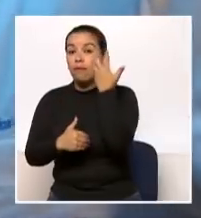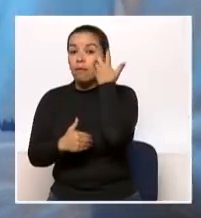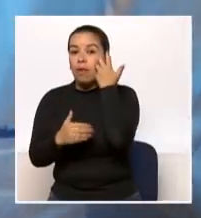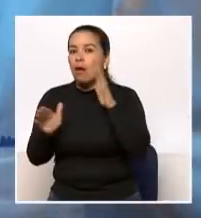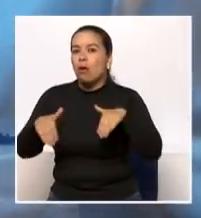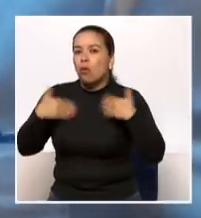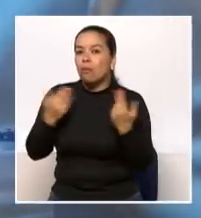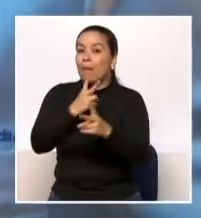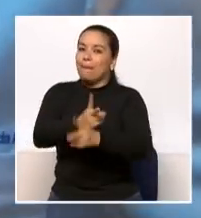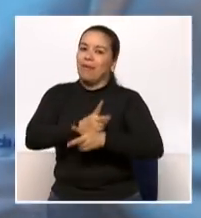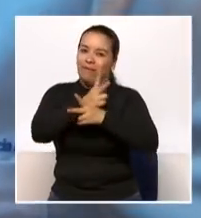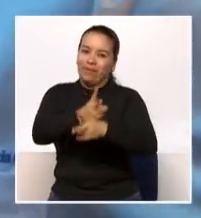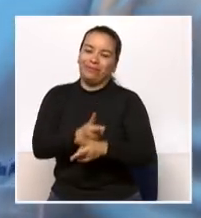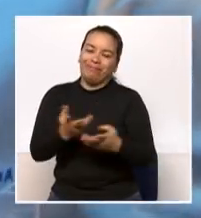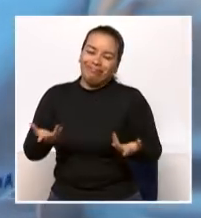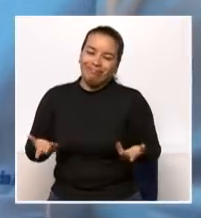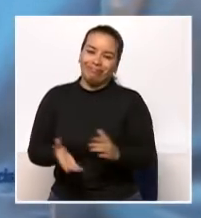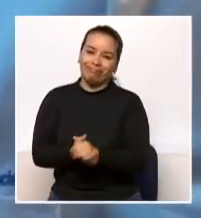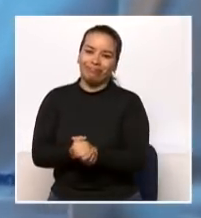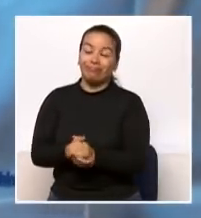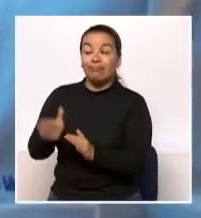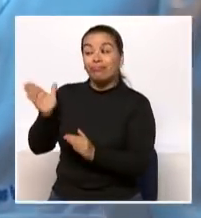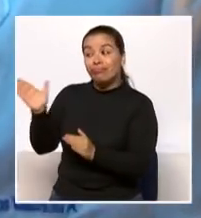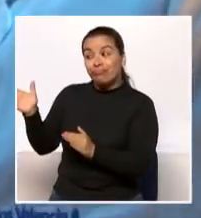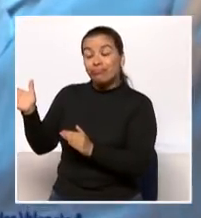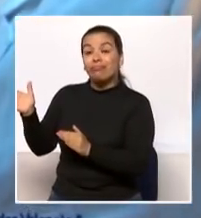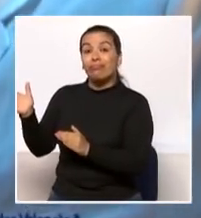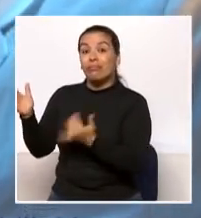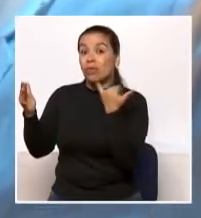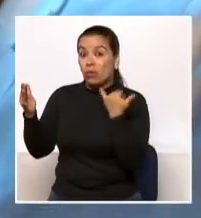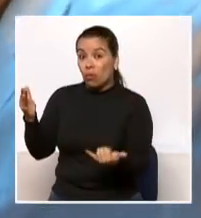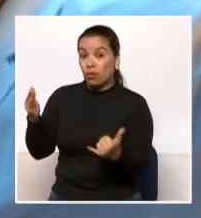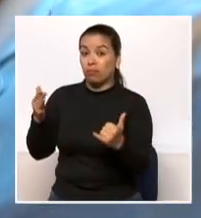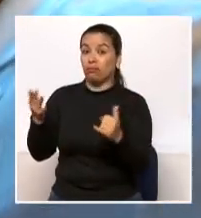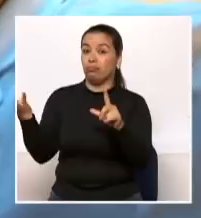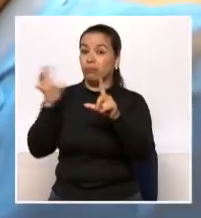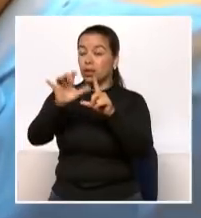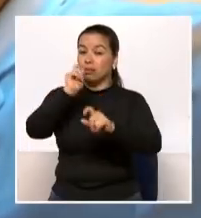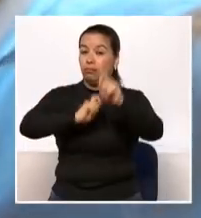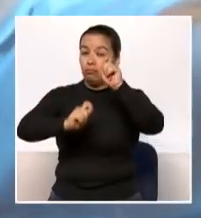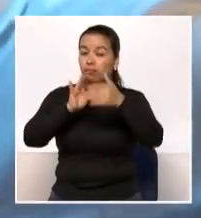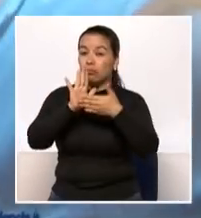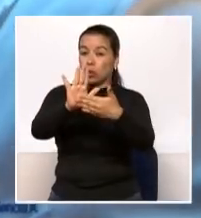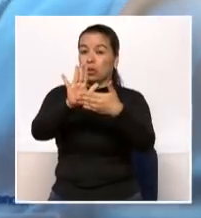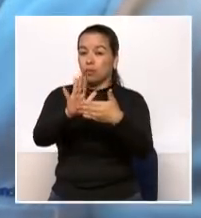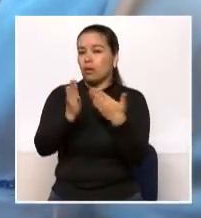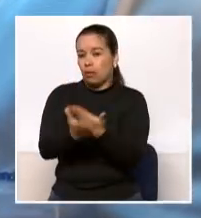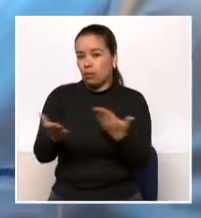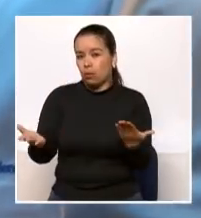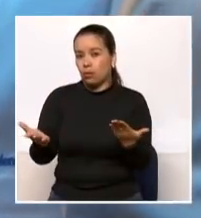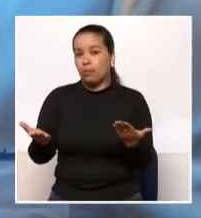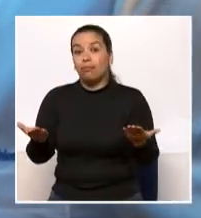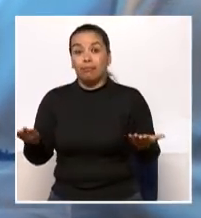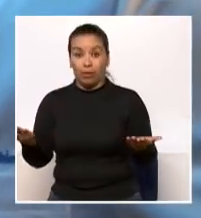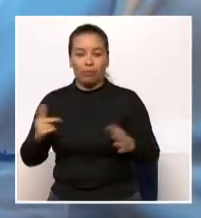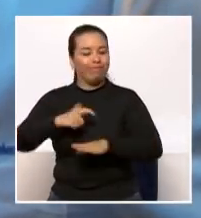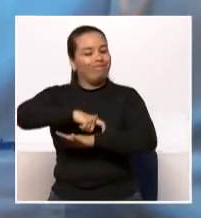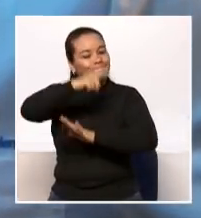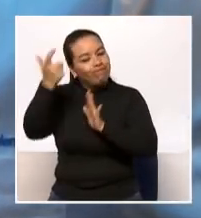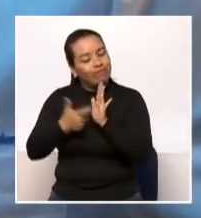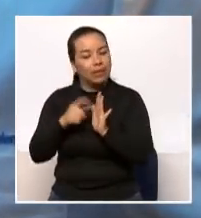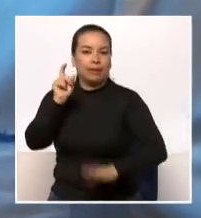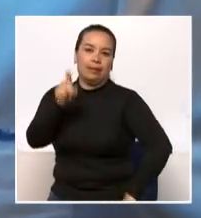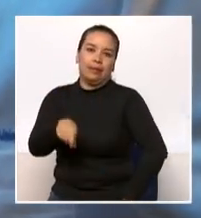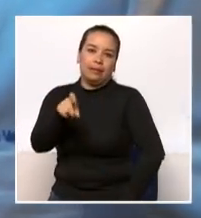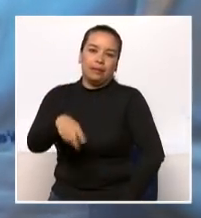la prevención. El doctor César Canizales hoy, en ecografía, encuentran unas cosas, pero había que hacerla completa. Porque